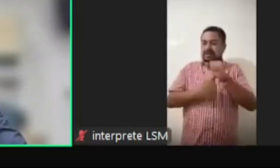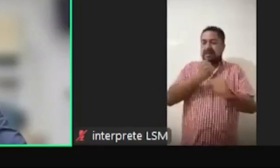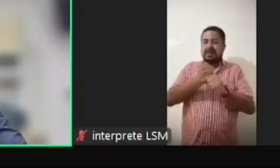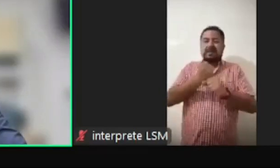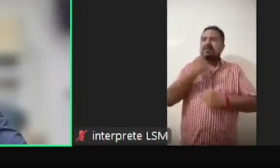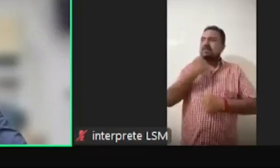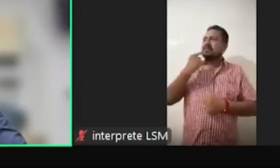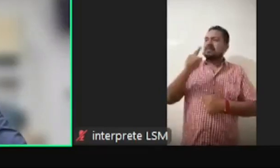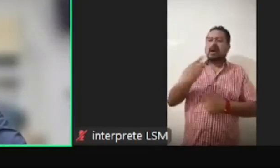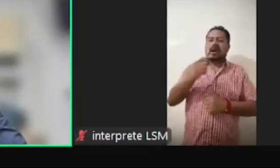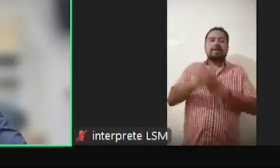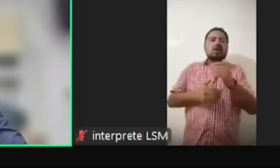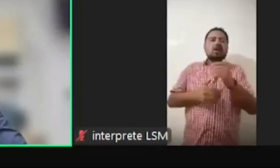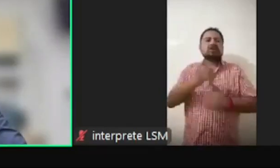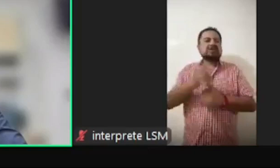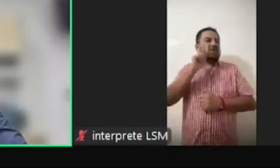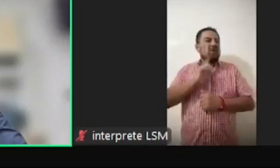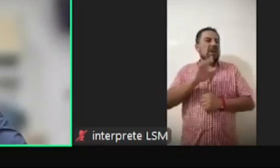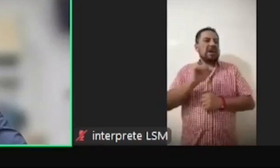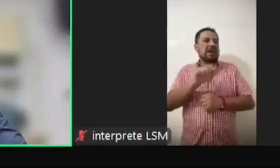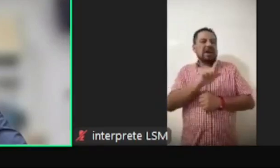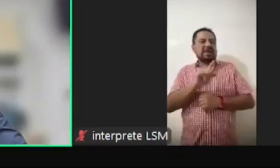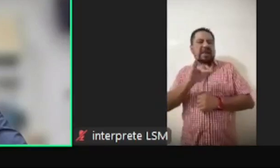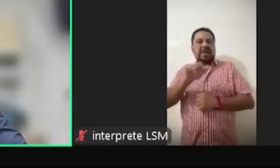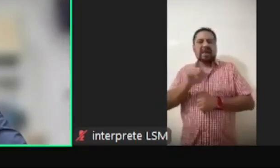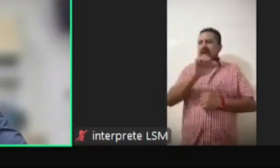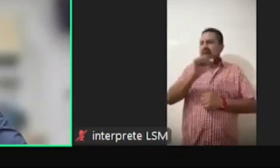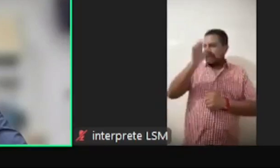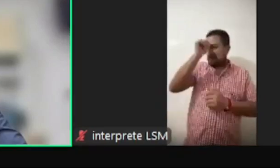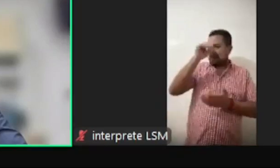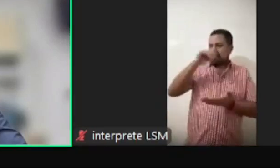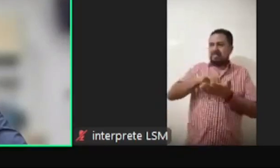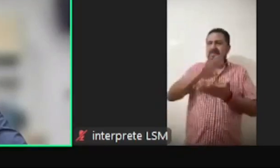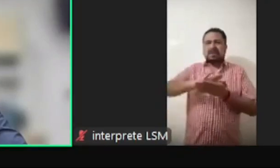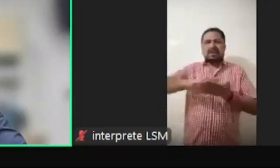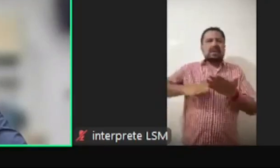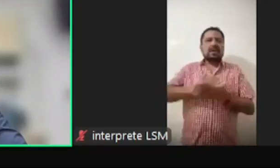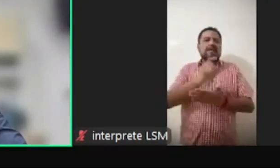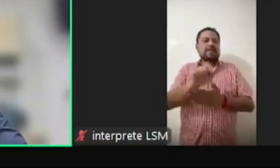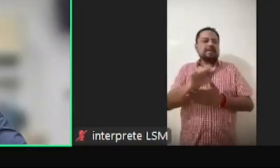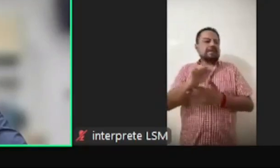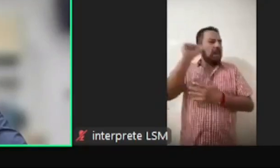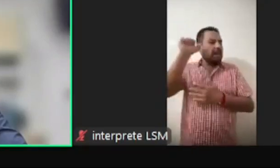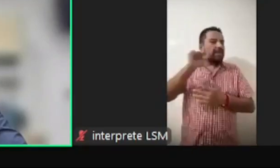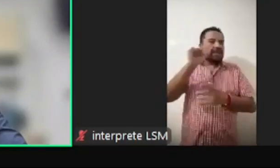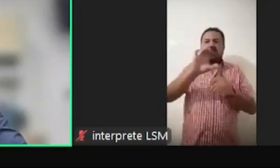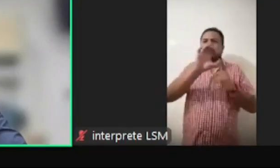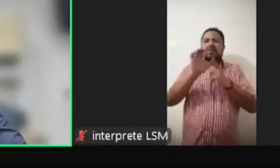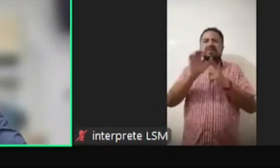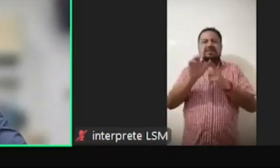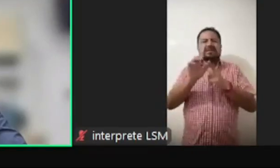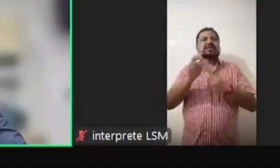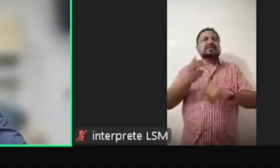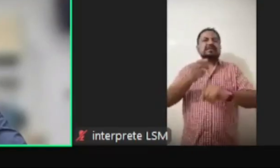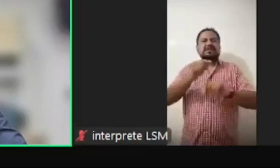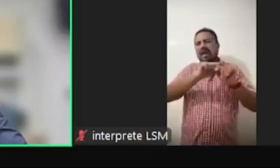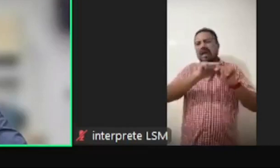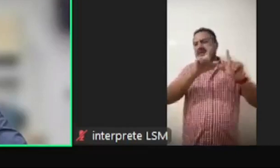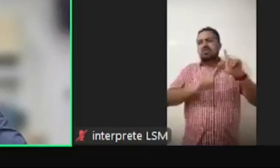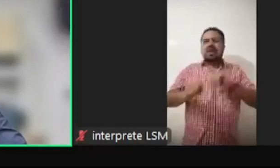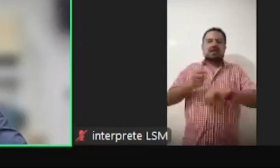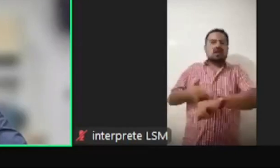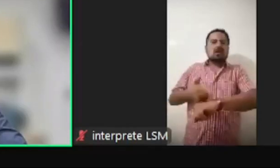Proceso González Calleja para controvertir el acuerdo de improcedencia el 26 de abril, emitido por la Comisión Nacional de Honestidad y Justicia de Morena en